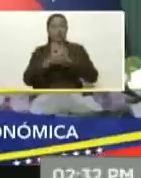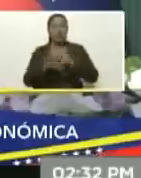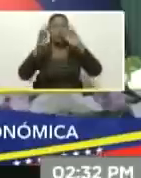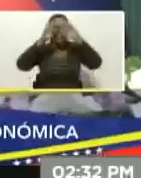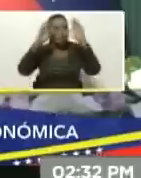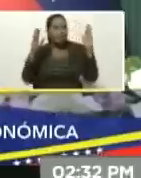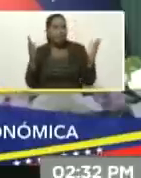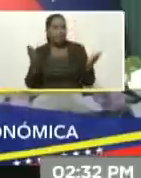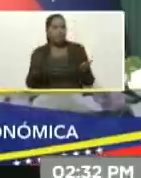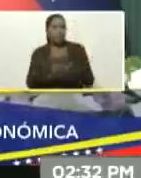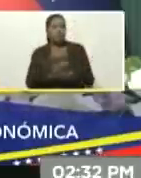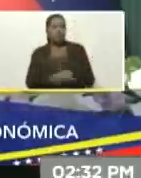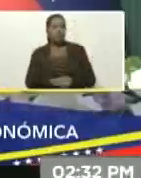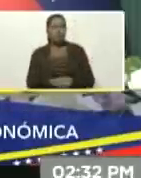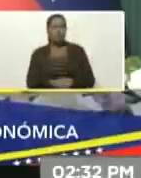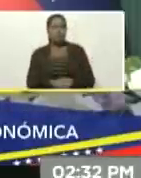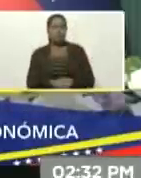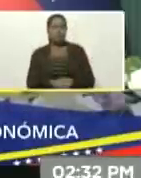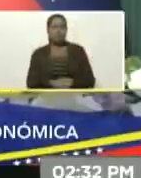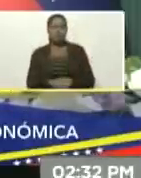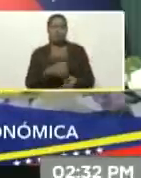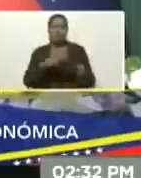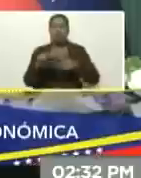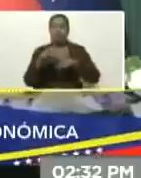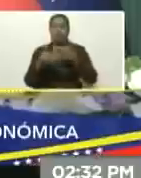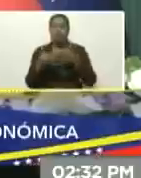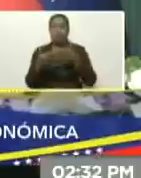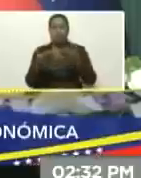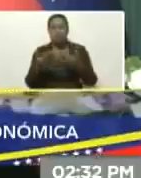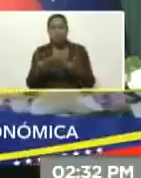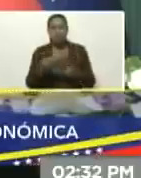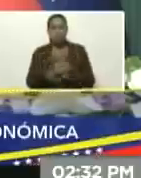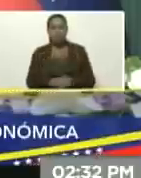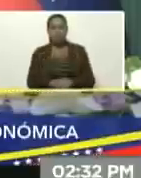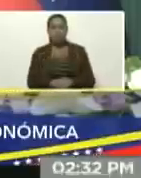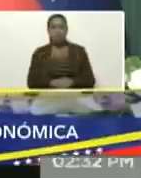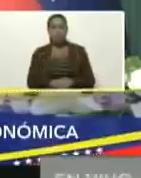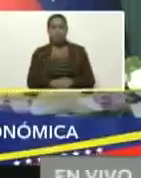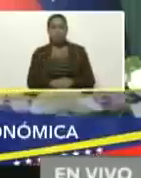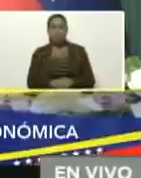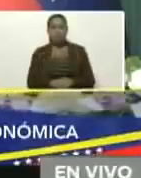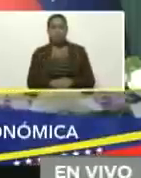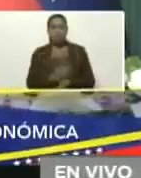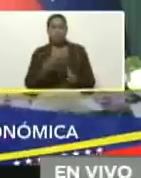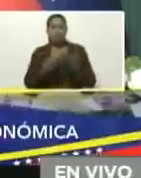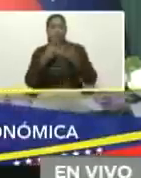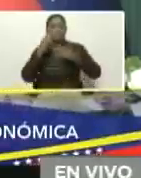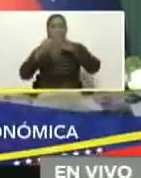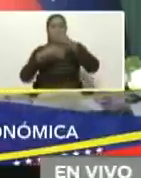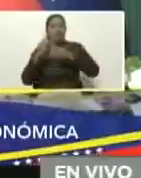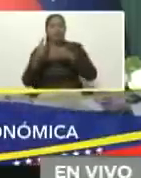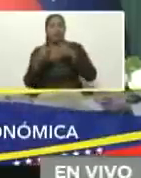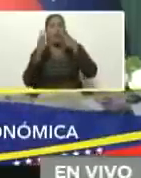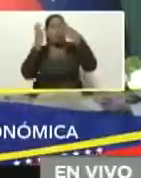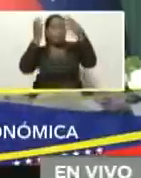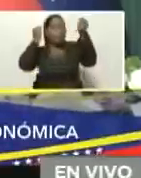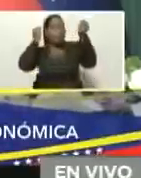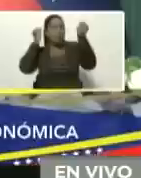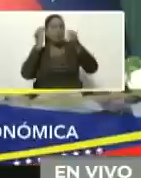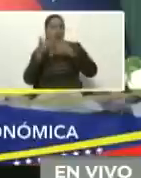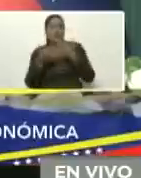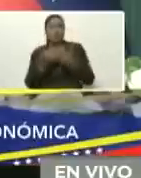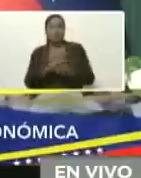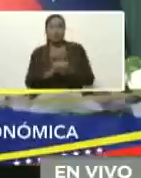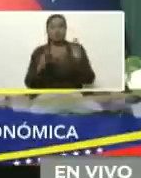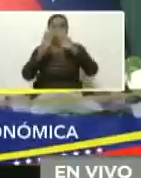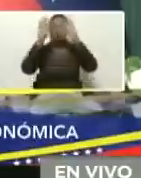mundo, que ya juega un papel de gran influencia política y diplomática a